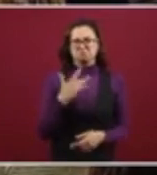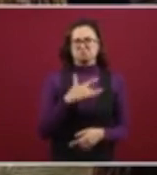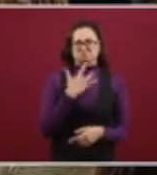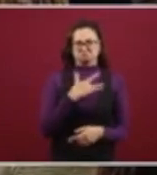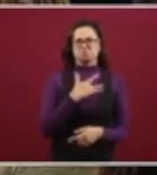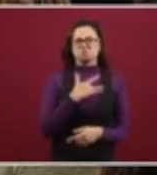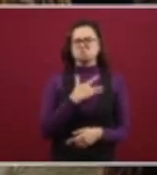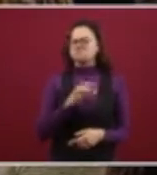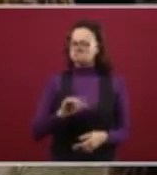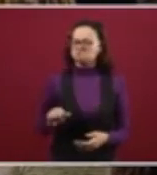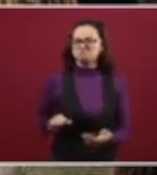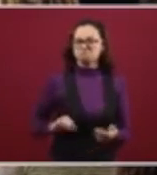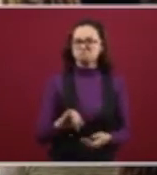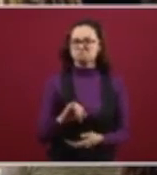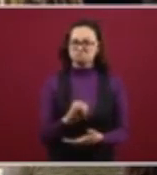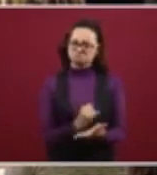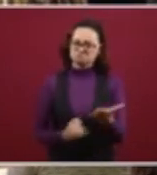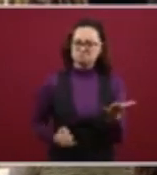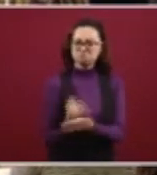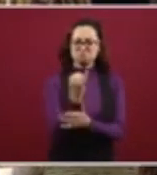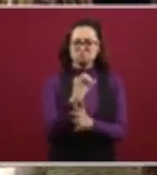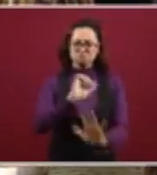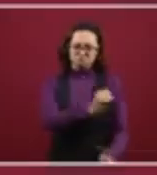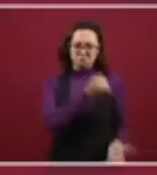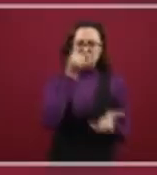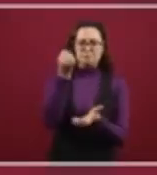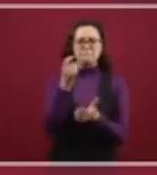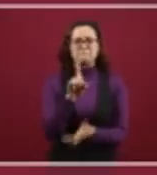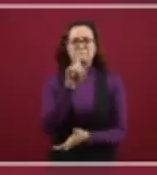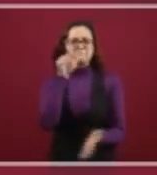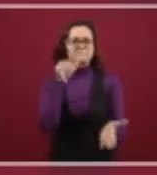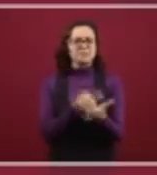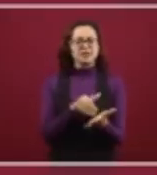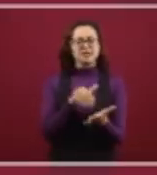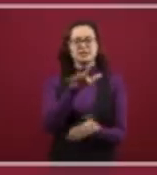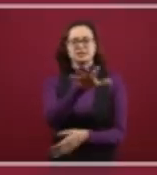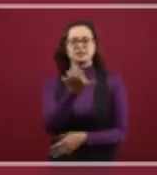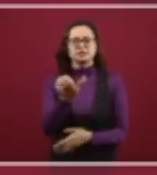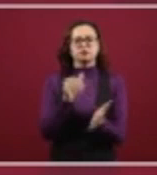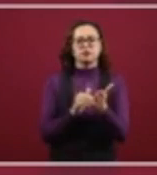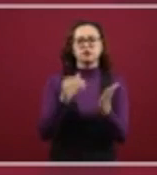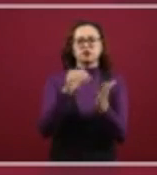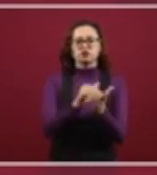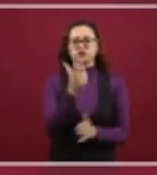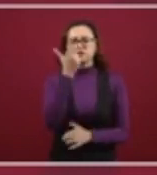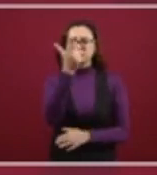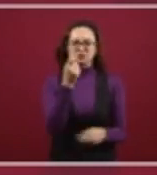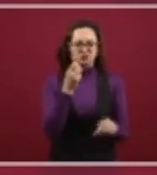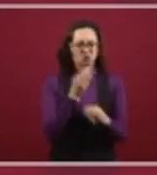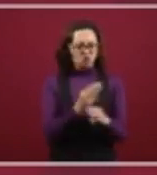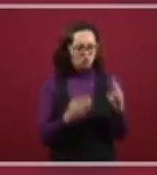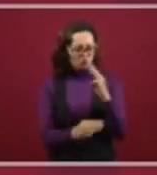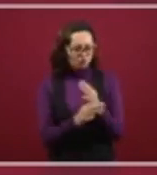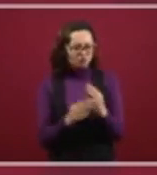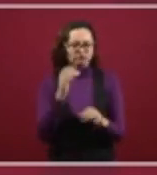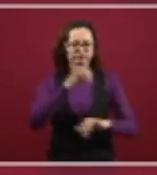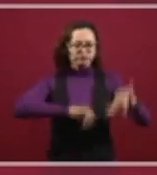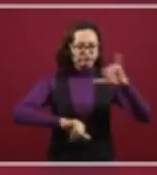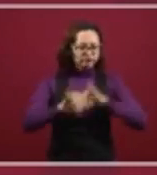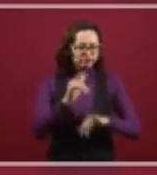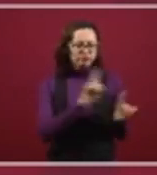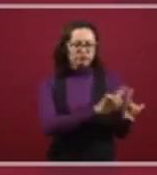de 1.500 millones de pesos para entregar los fertilizantes